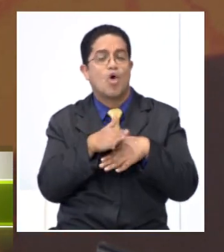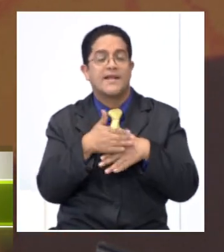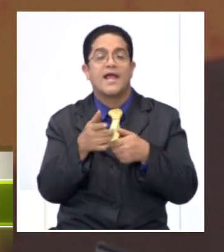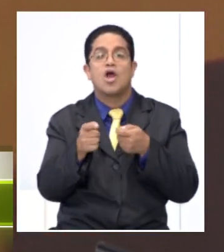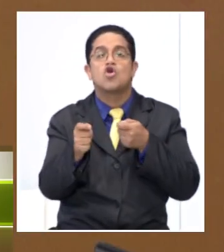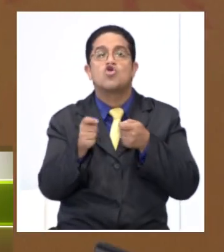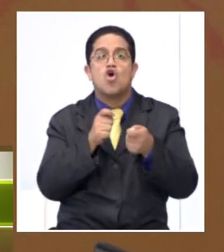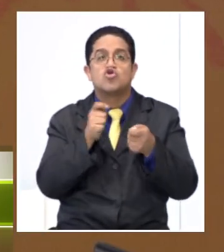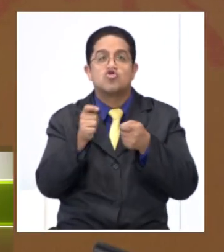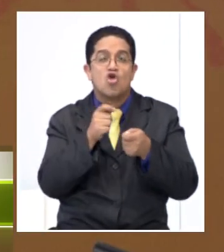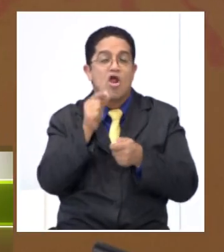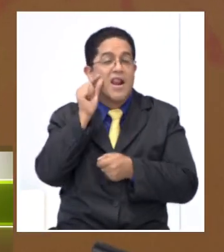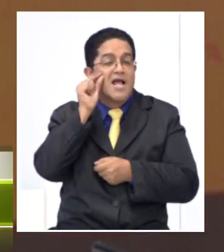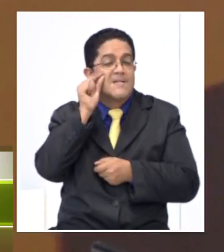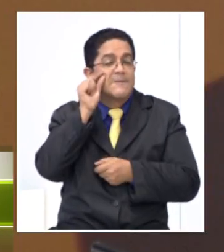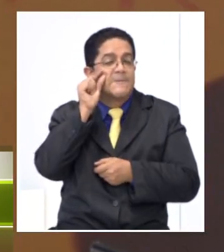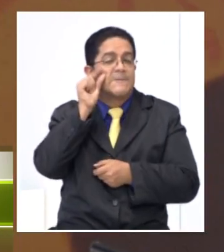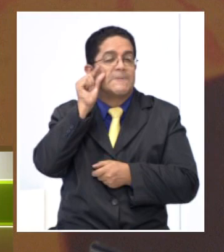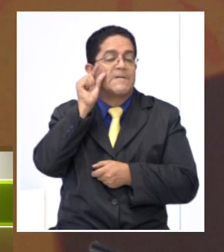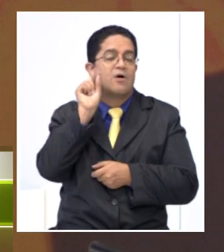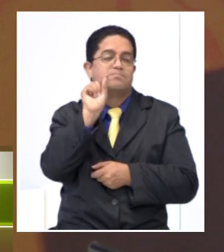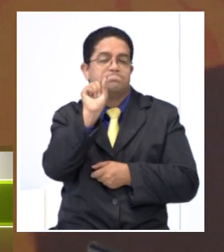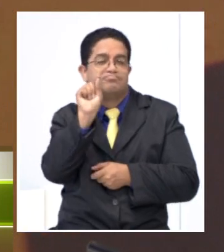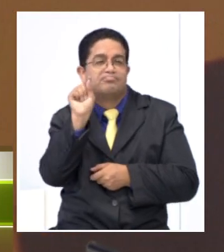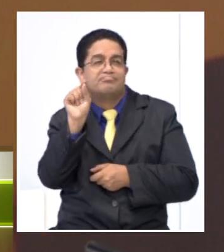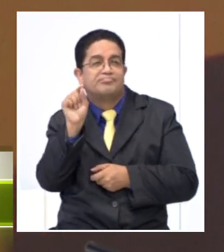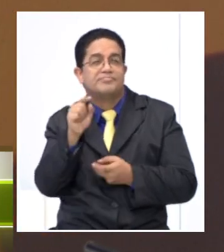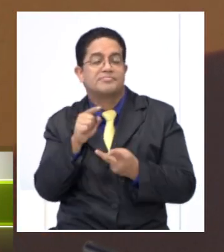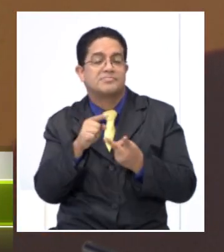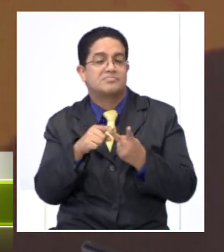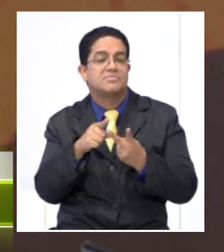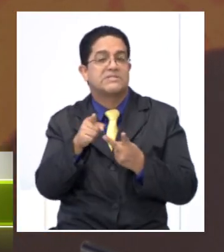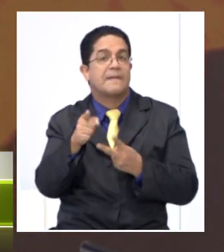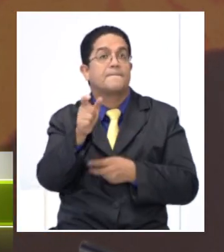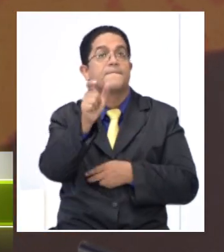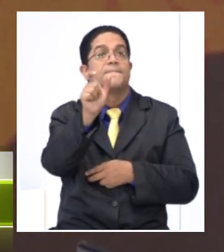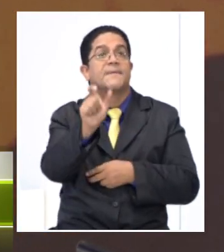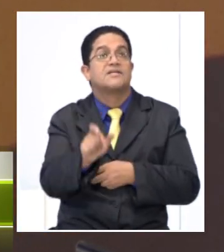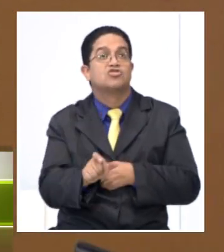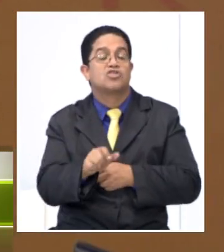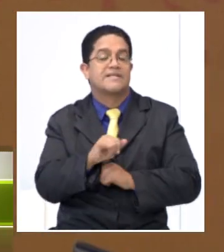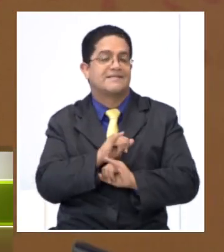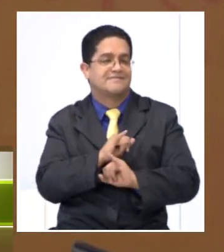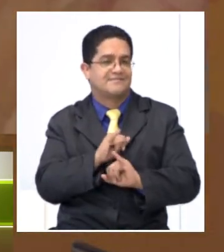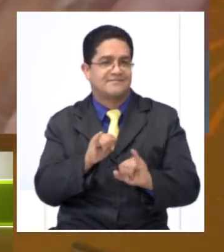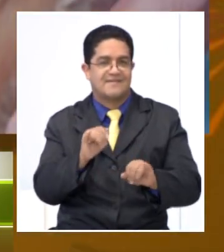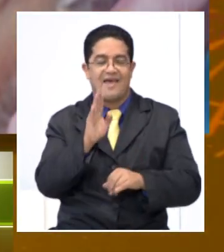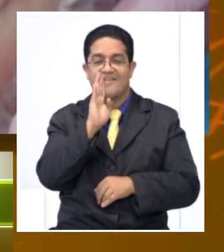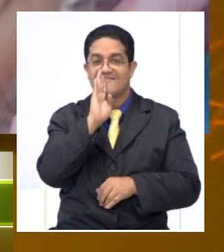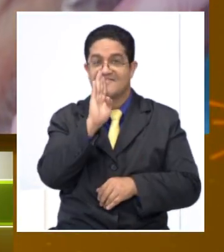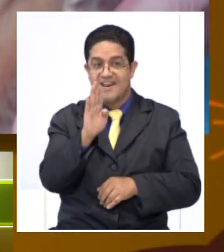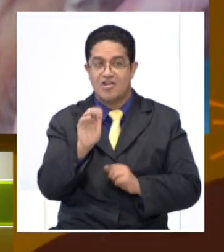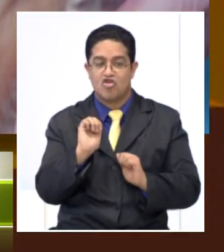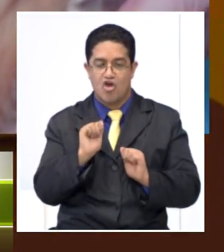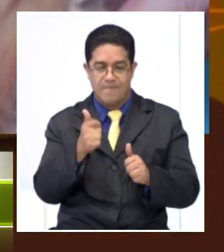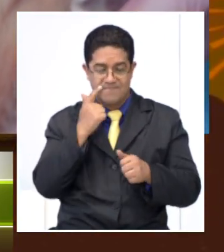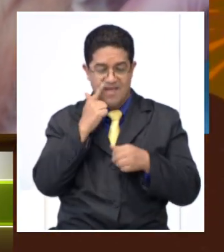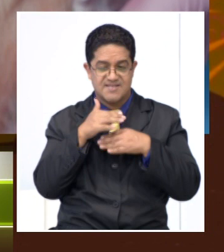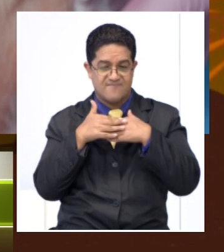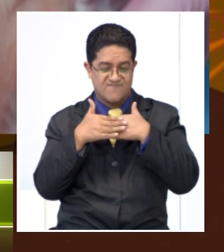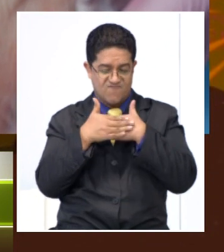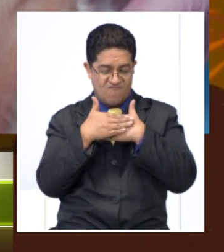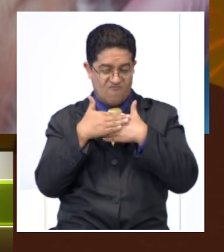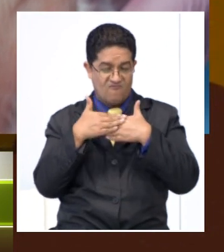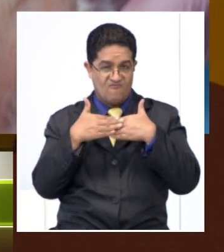las glándulas que están a ese nivel y al colocarlo a nivel epidérmico, el paciente ya directamente va a tener una estimulación sobre el